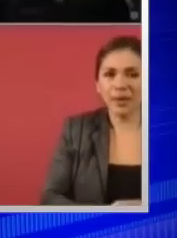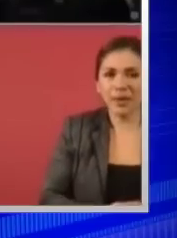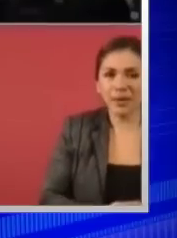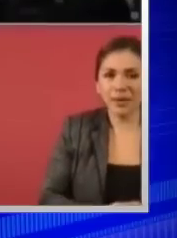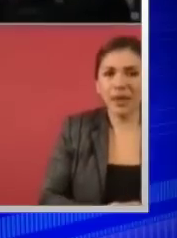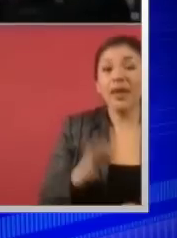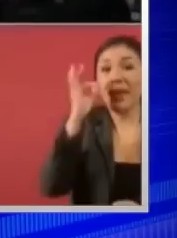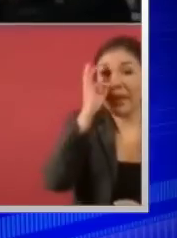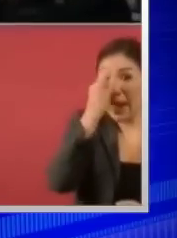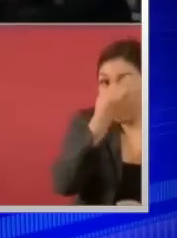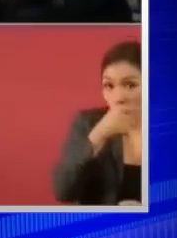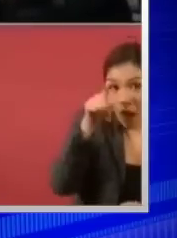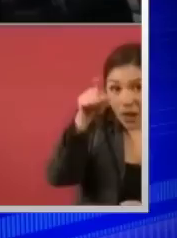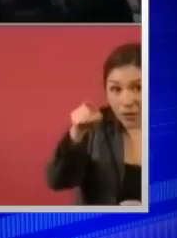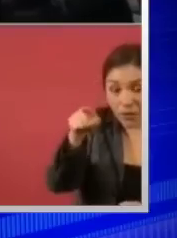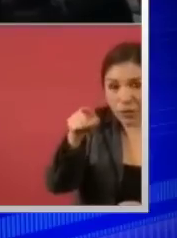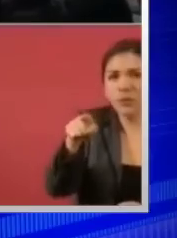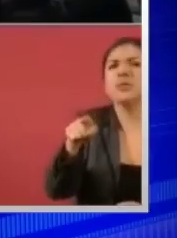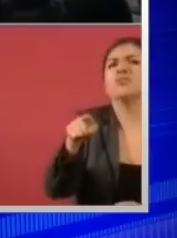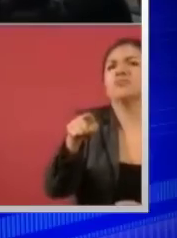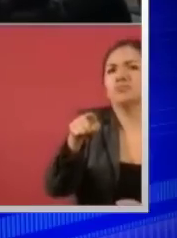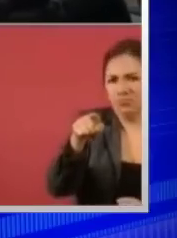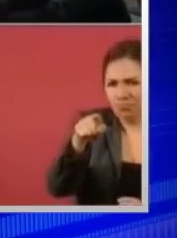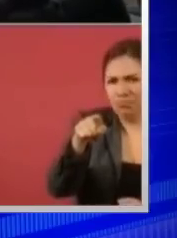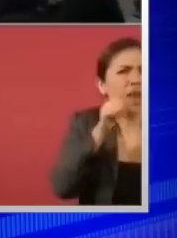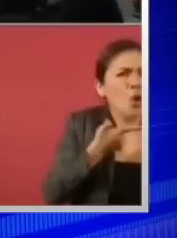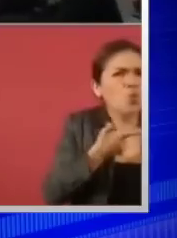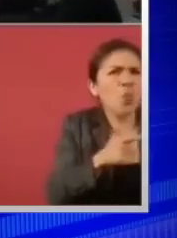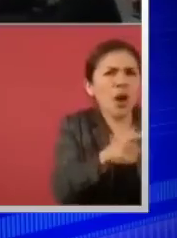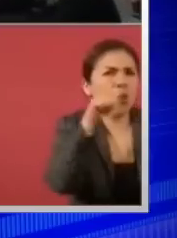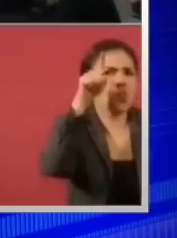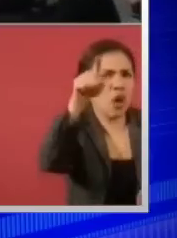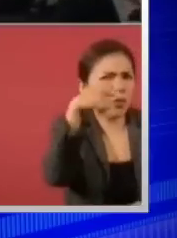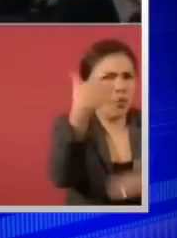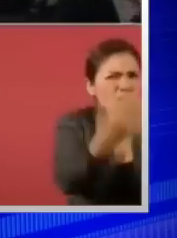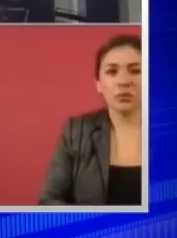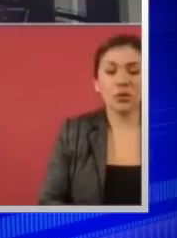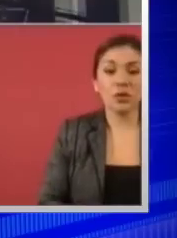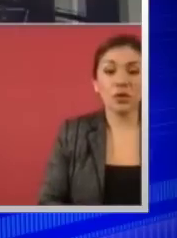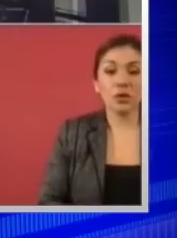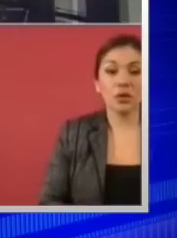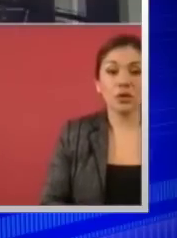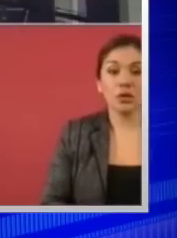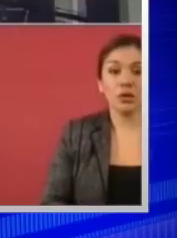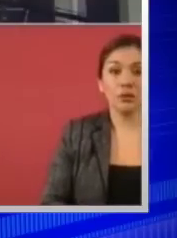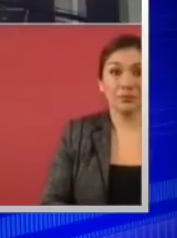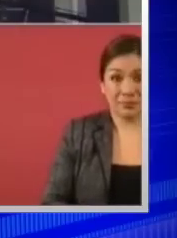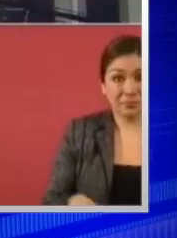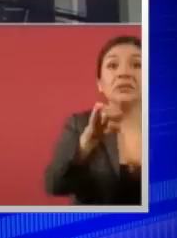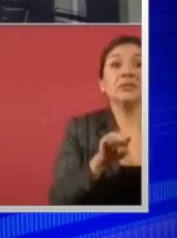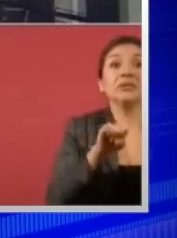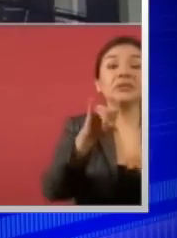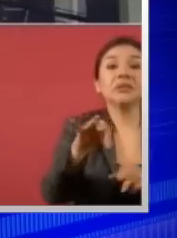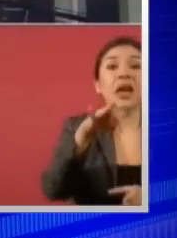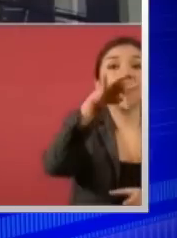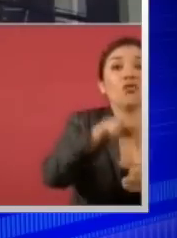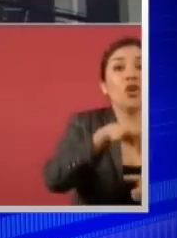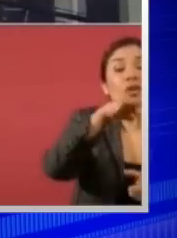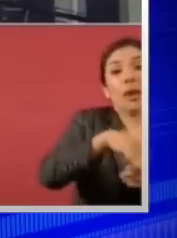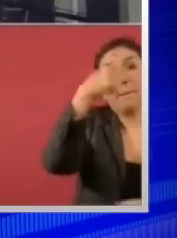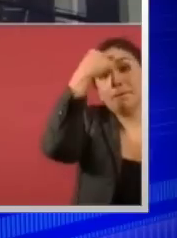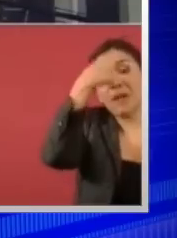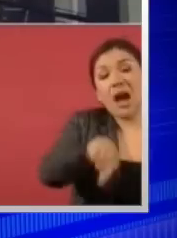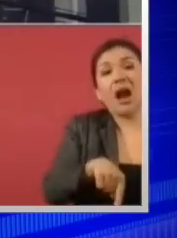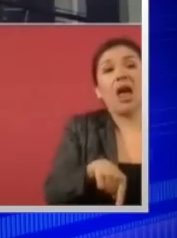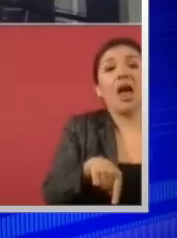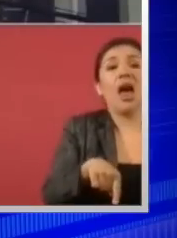Irapuato quieren saber cómo estuvo Guanajuato ayer en violencia ahí donde votaron para que